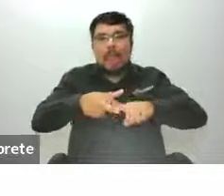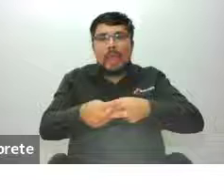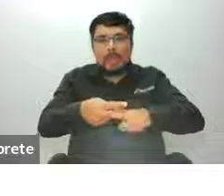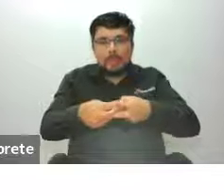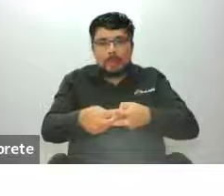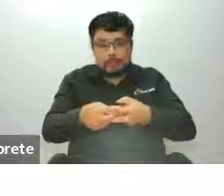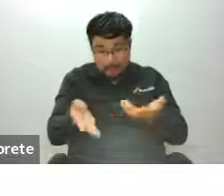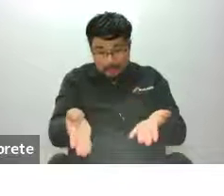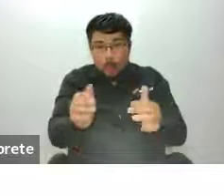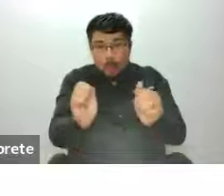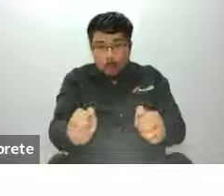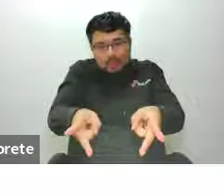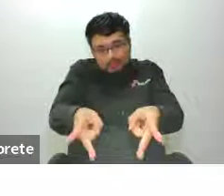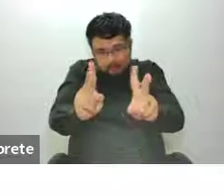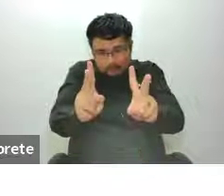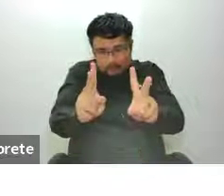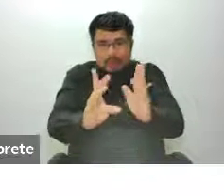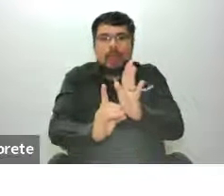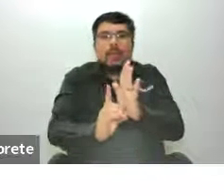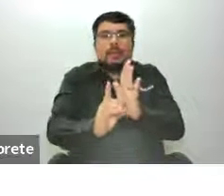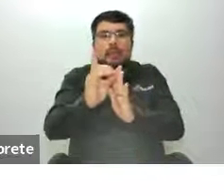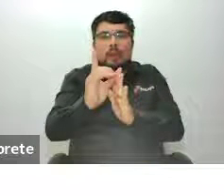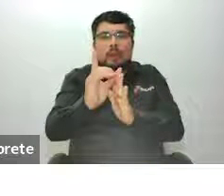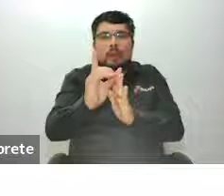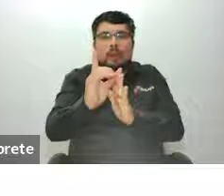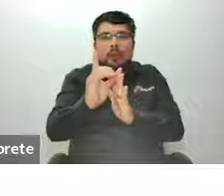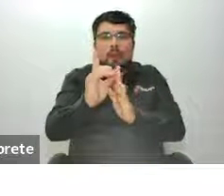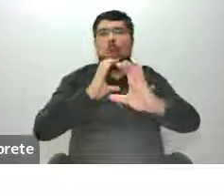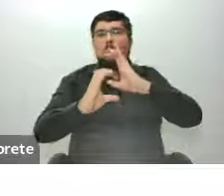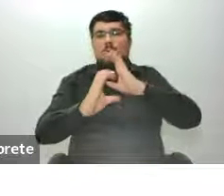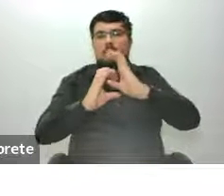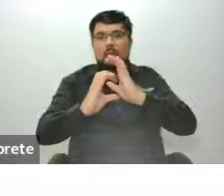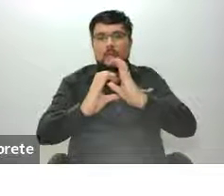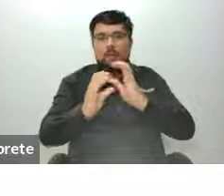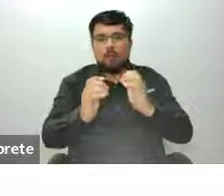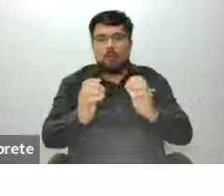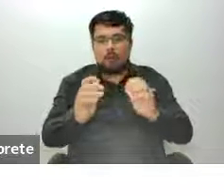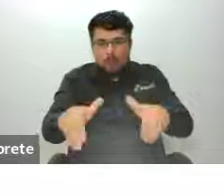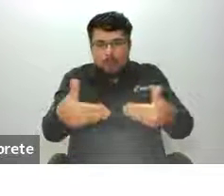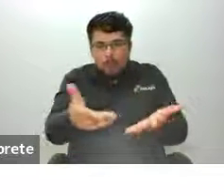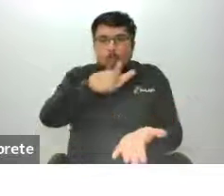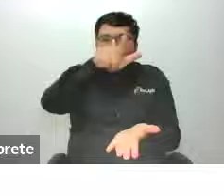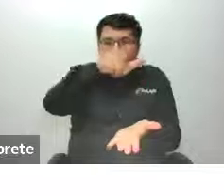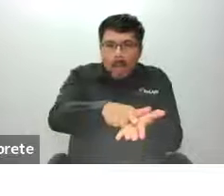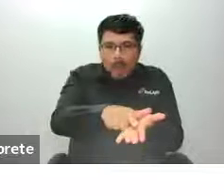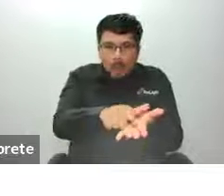desarrollo comunicativo, lingüístico, una lengua que sea